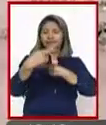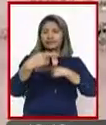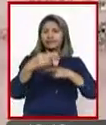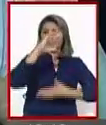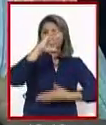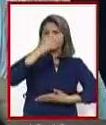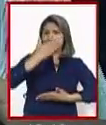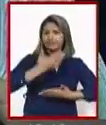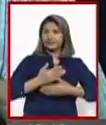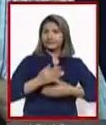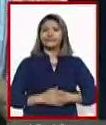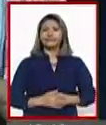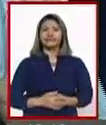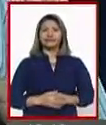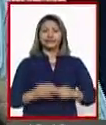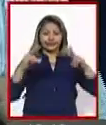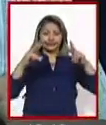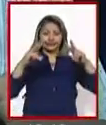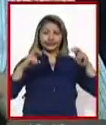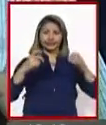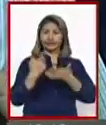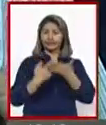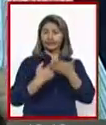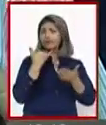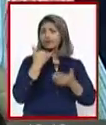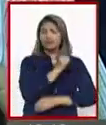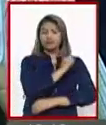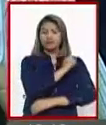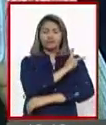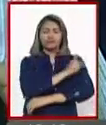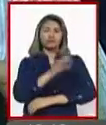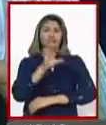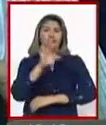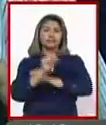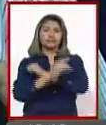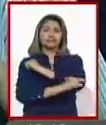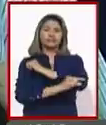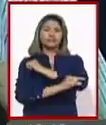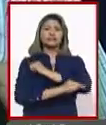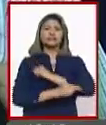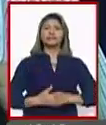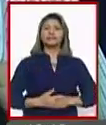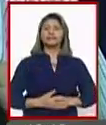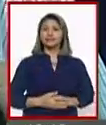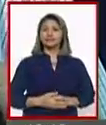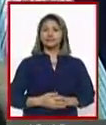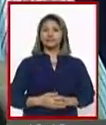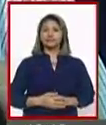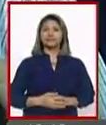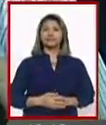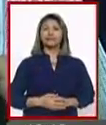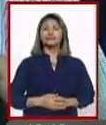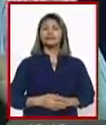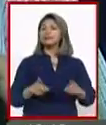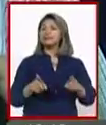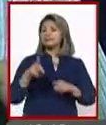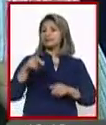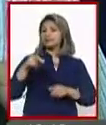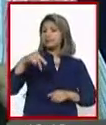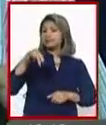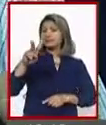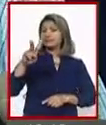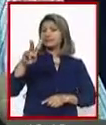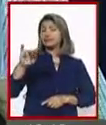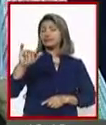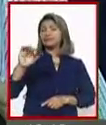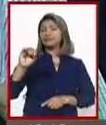de sus hijos. Se investiga un homicidio que ocurrió en el kilómetro 9 de La Guardia. precisamente en el barrio Los Pillos,